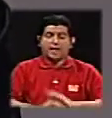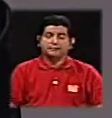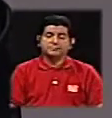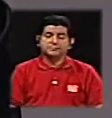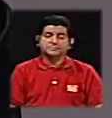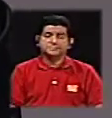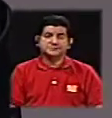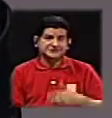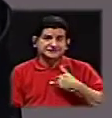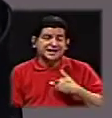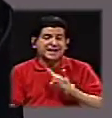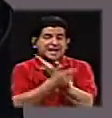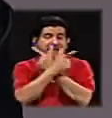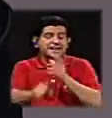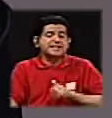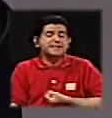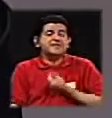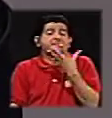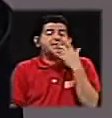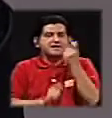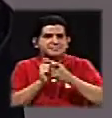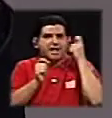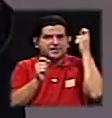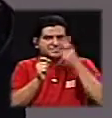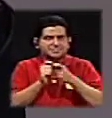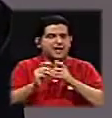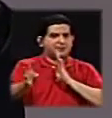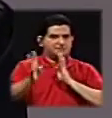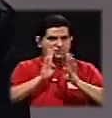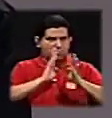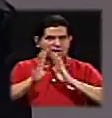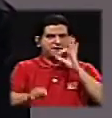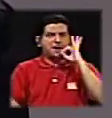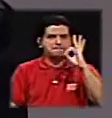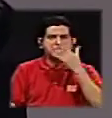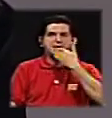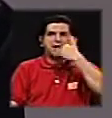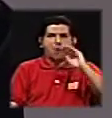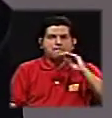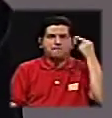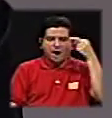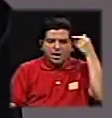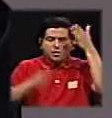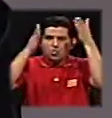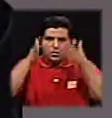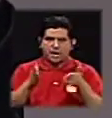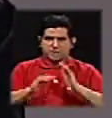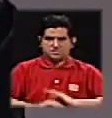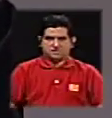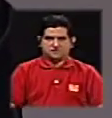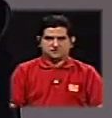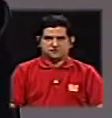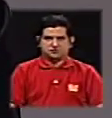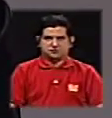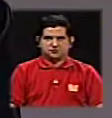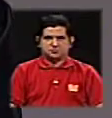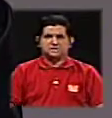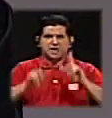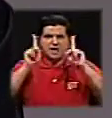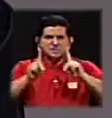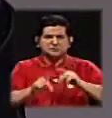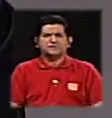hecho de tener libertad de expresión es precisamente poder hablar bien o mal de los gobernantes. Y los